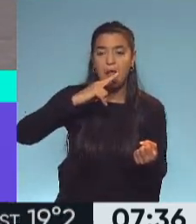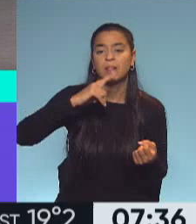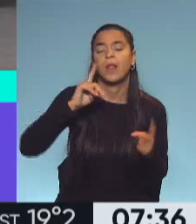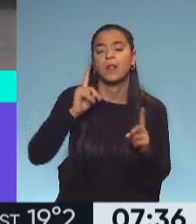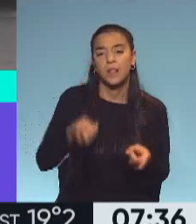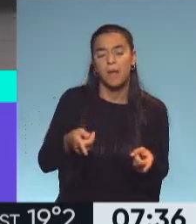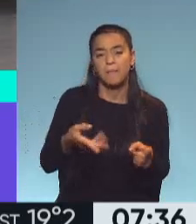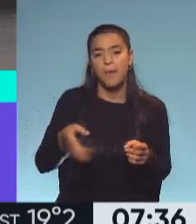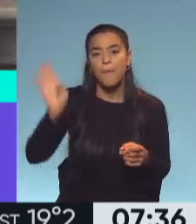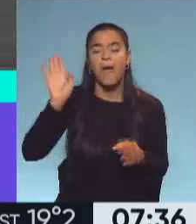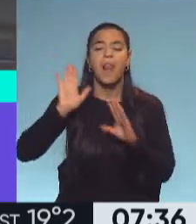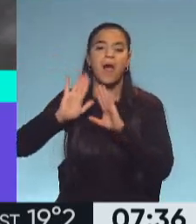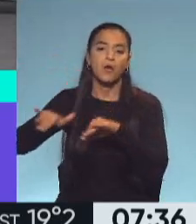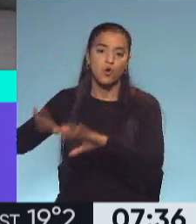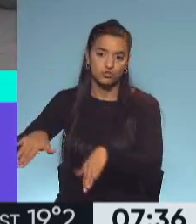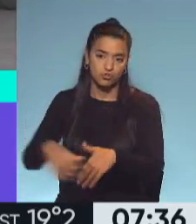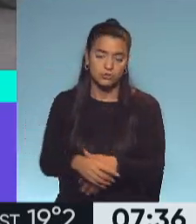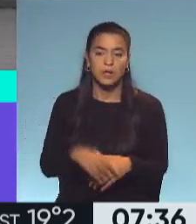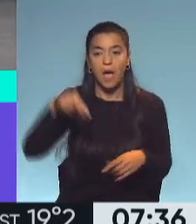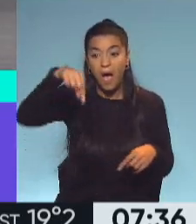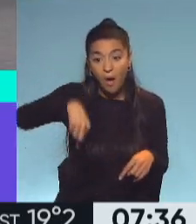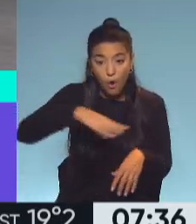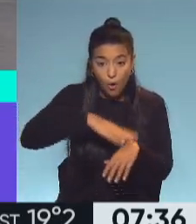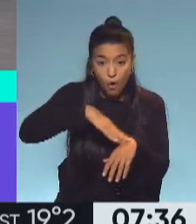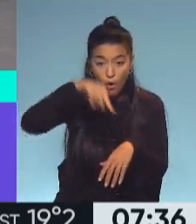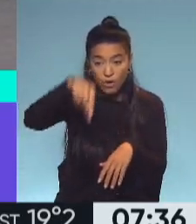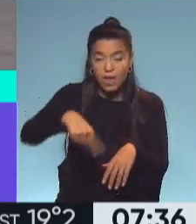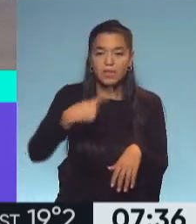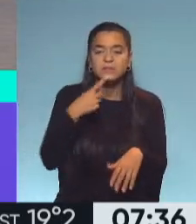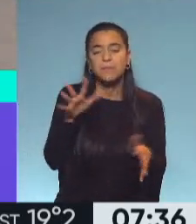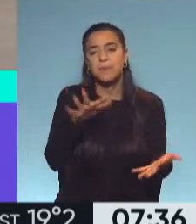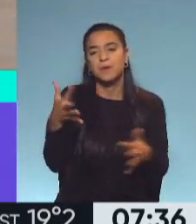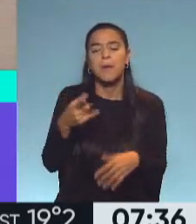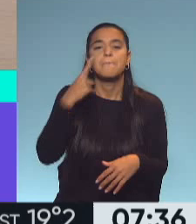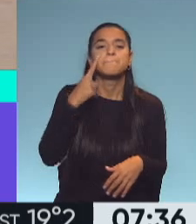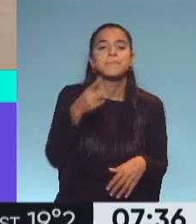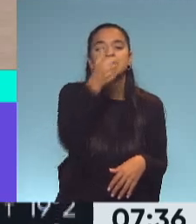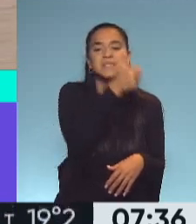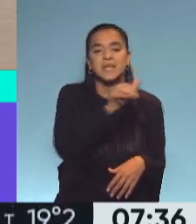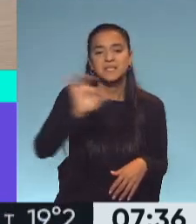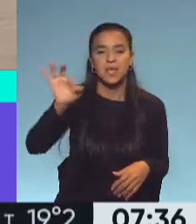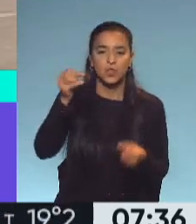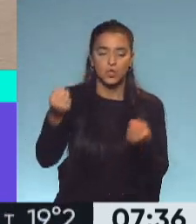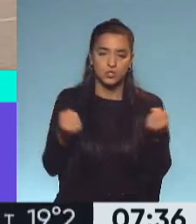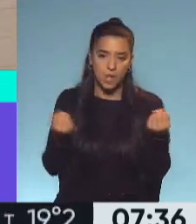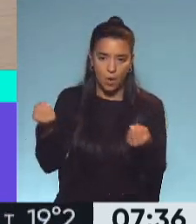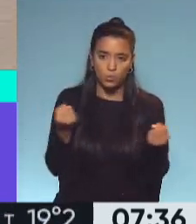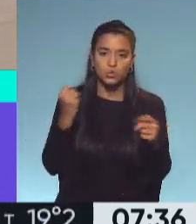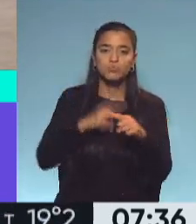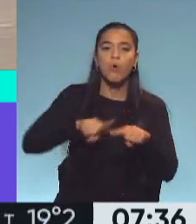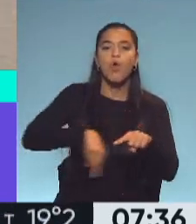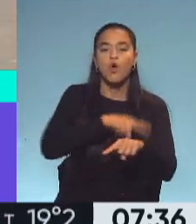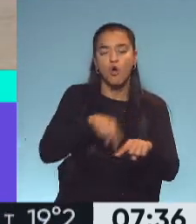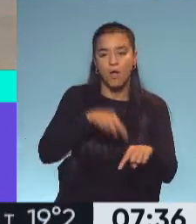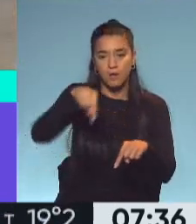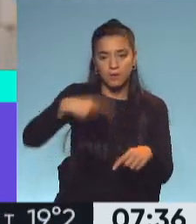van hacia la costa atlántica. En estos momentos se habla de alrededor de 1.600 vehículos por hora y aquí